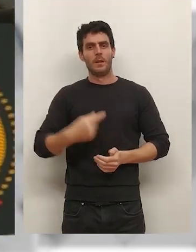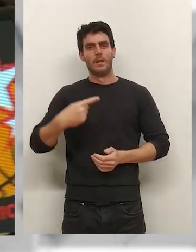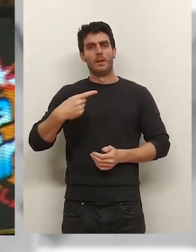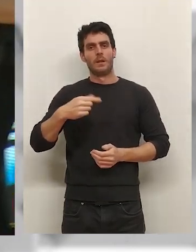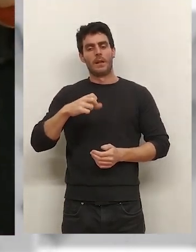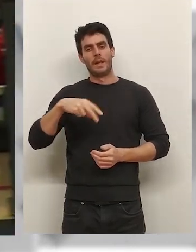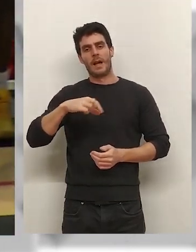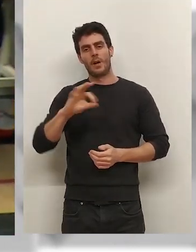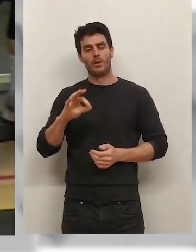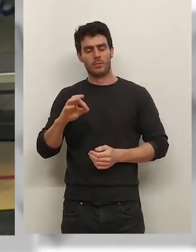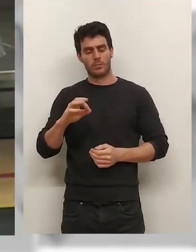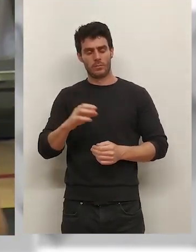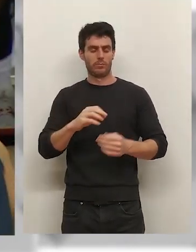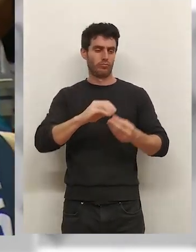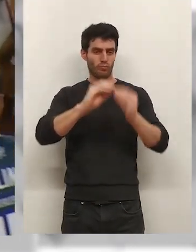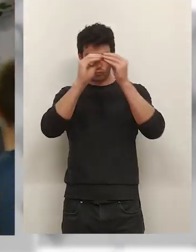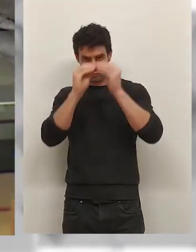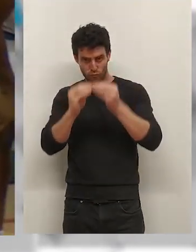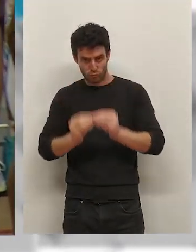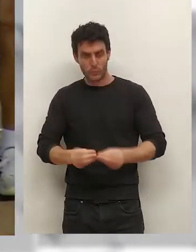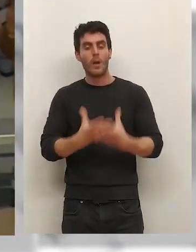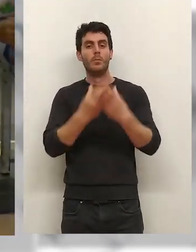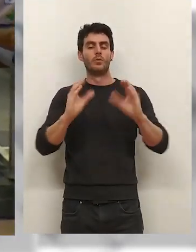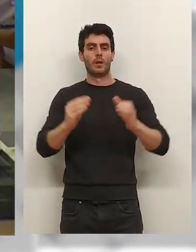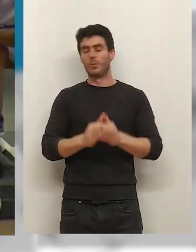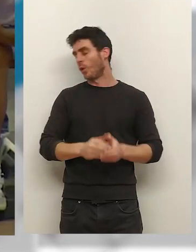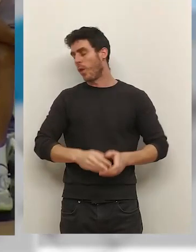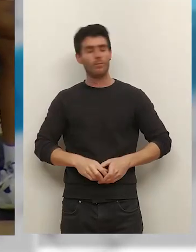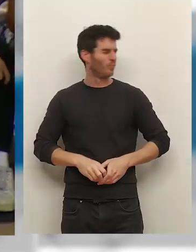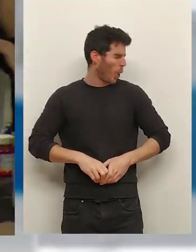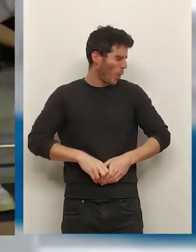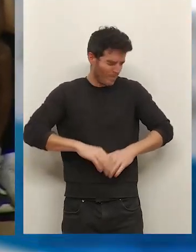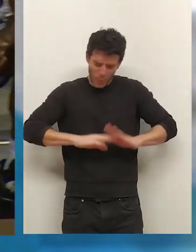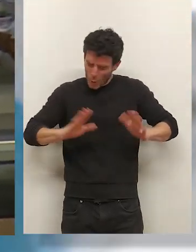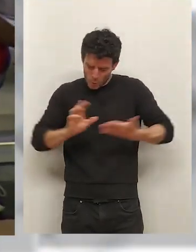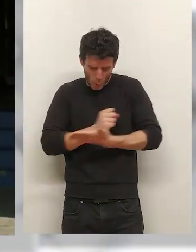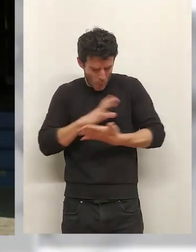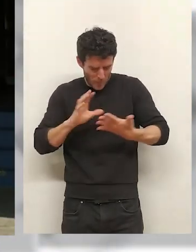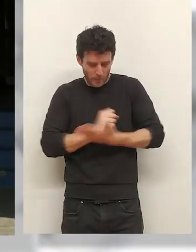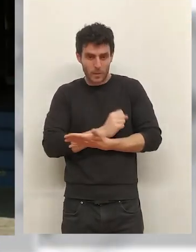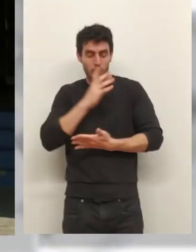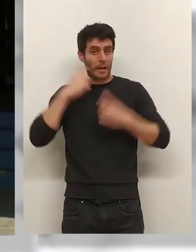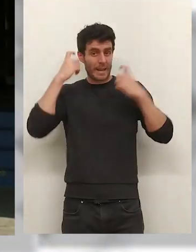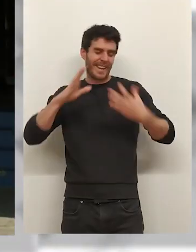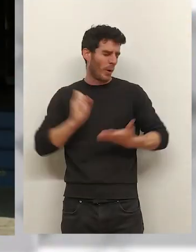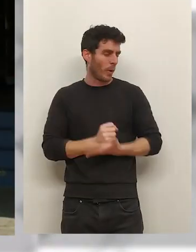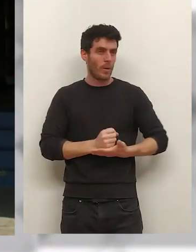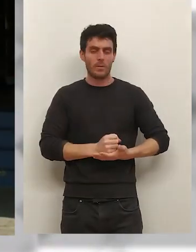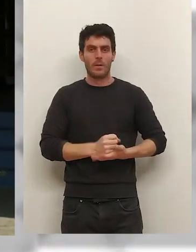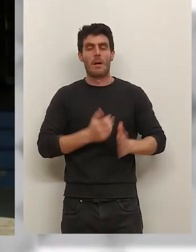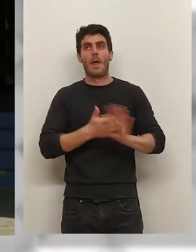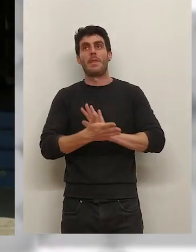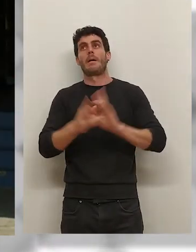Genaro estos días está cambiando muchas cosas en su equipo. Todo, la verdad que todo, pero no por nada, sino porque hay que intentarlo todo.